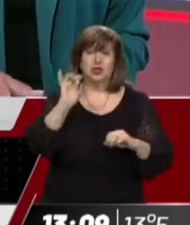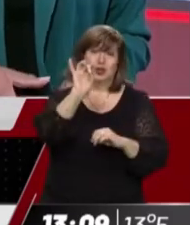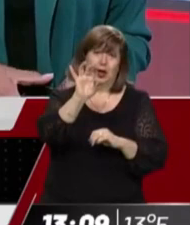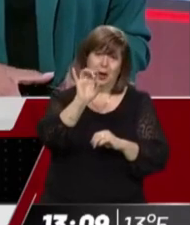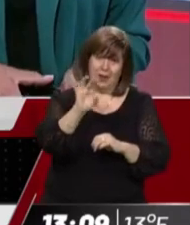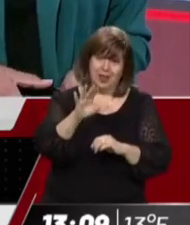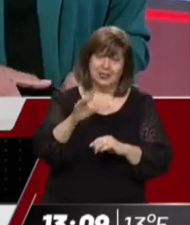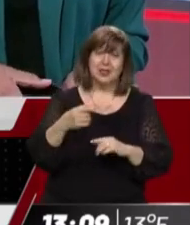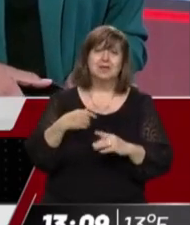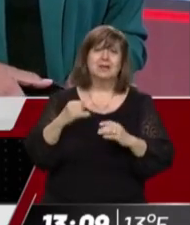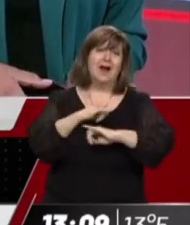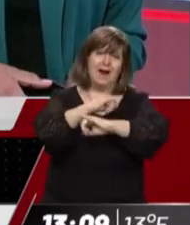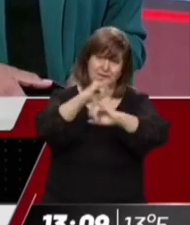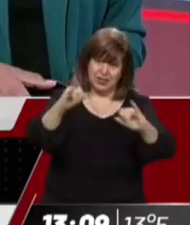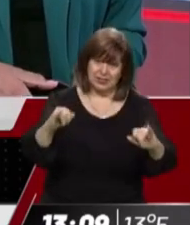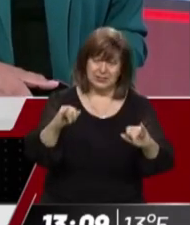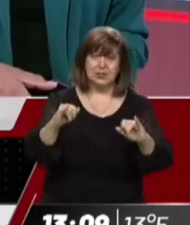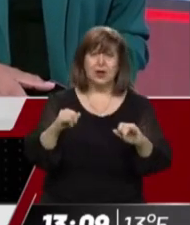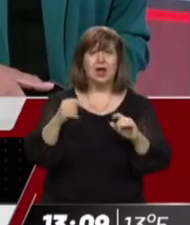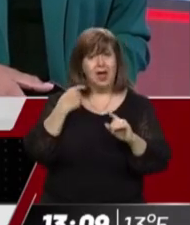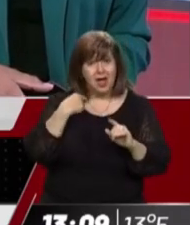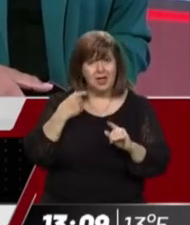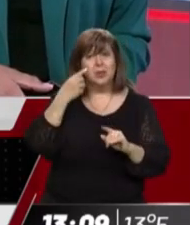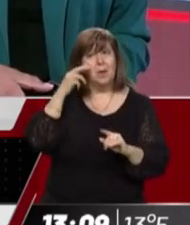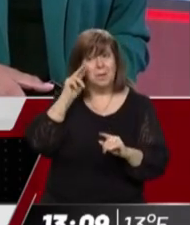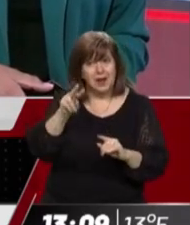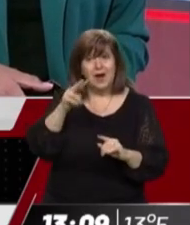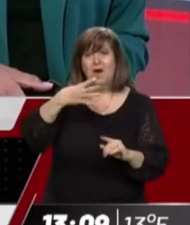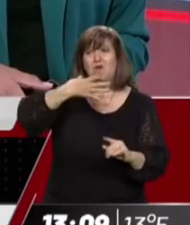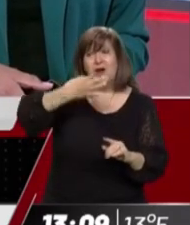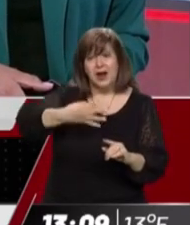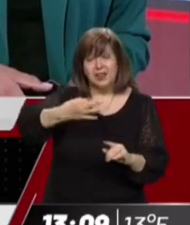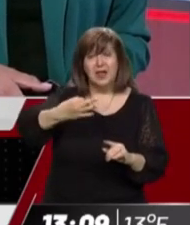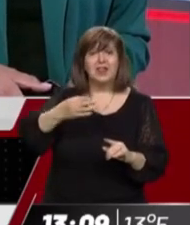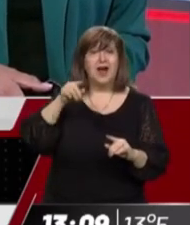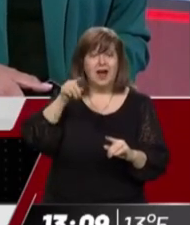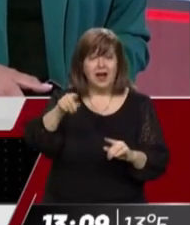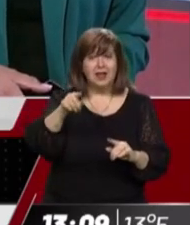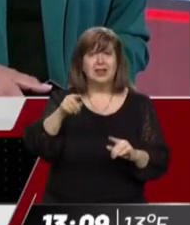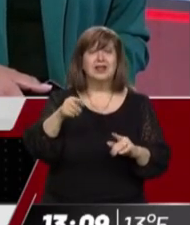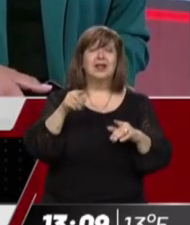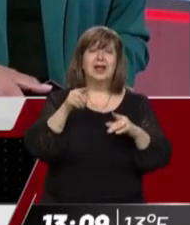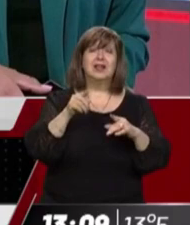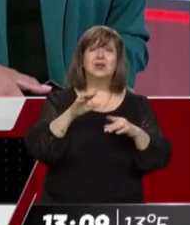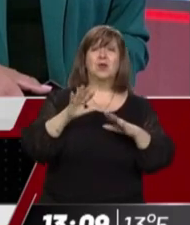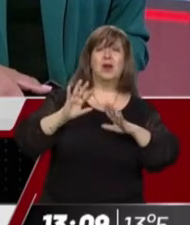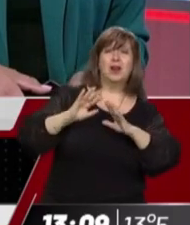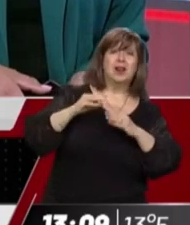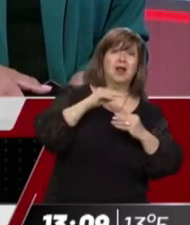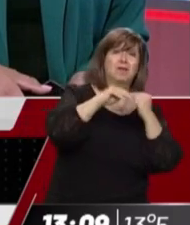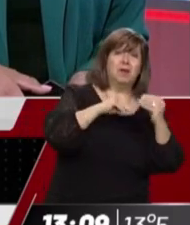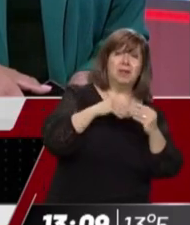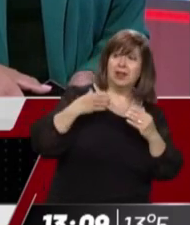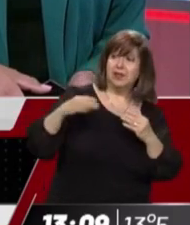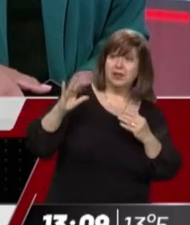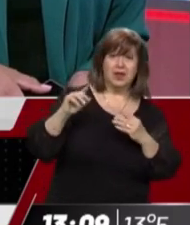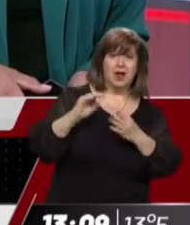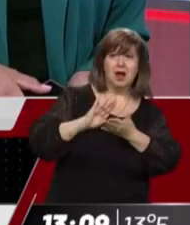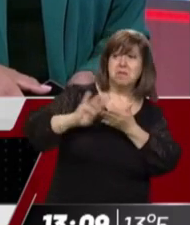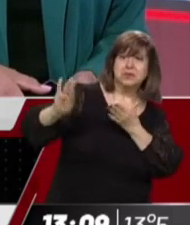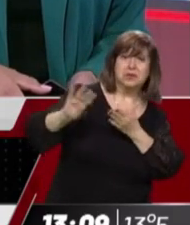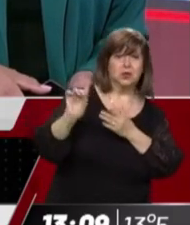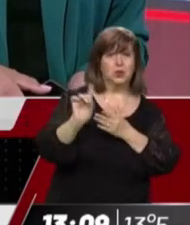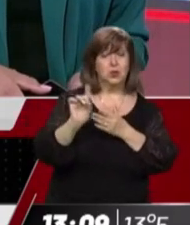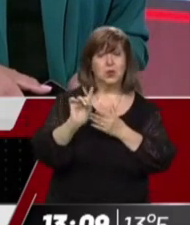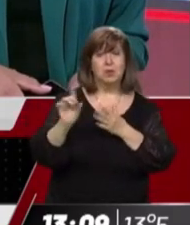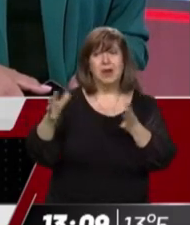momento y en este lugar sea decir, esto es lo que está pasando, esto es lo que provoca, y tratar de